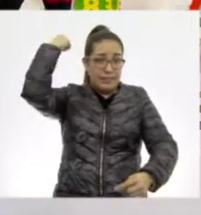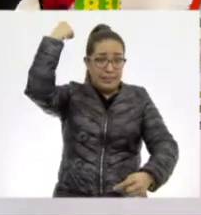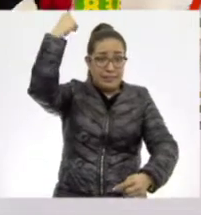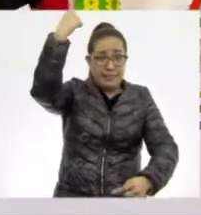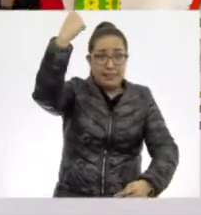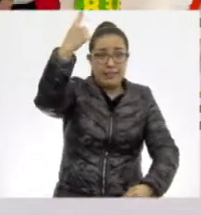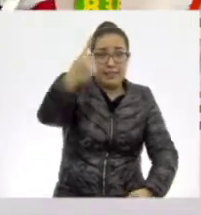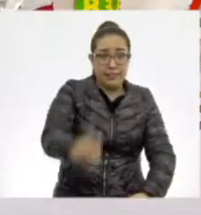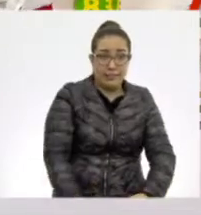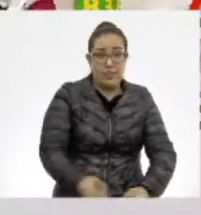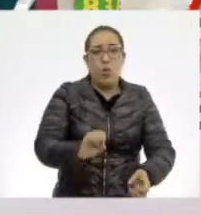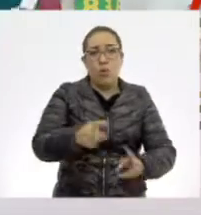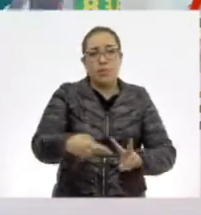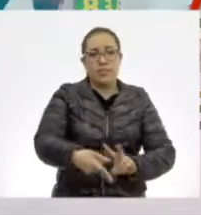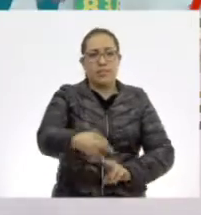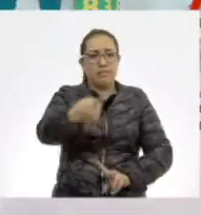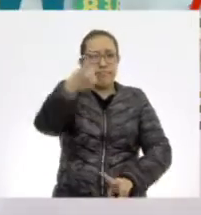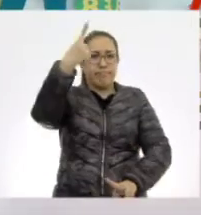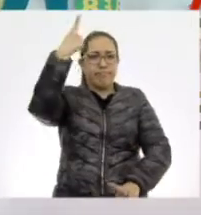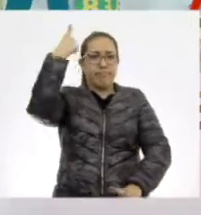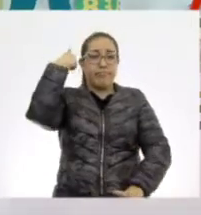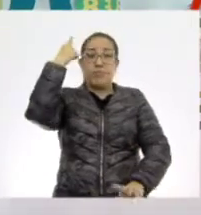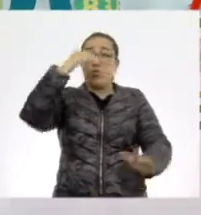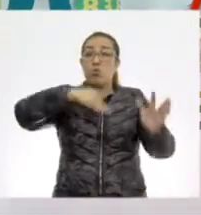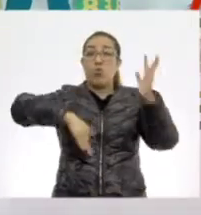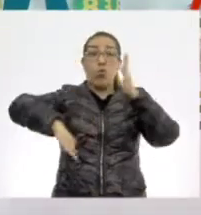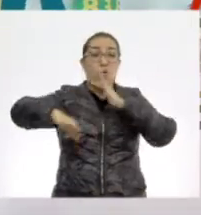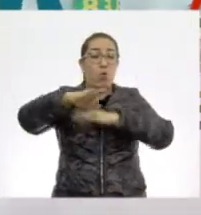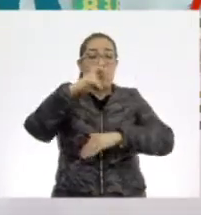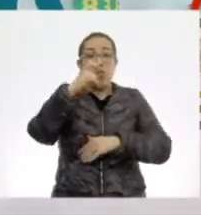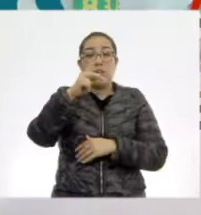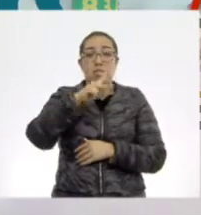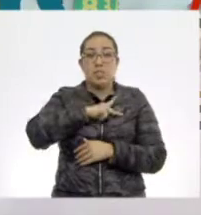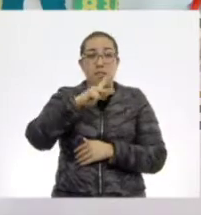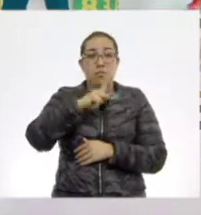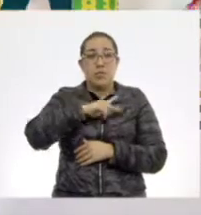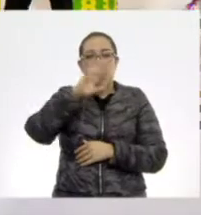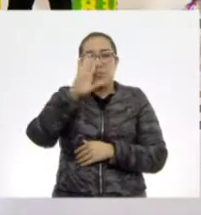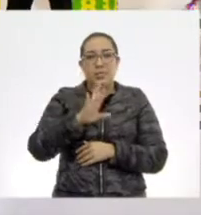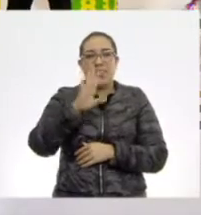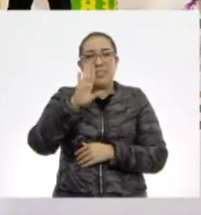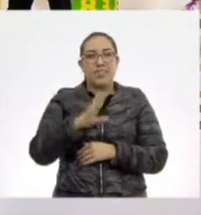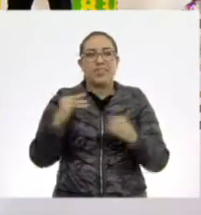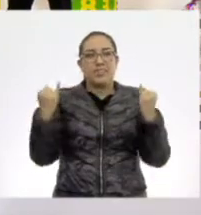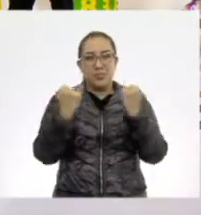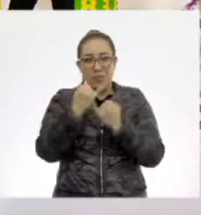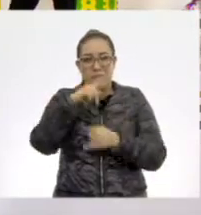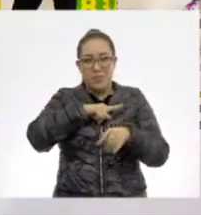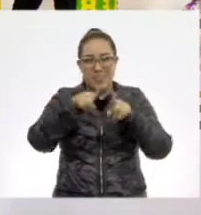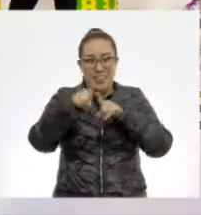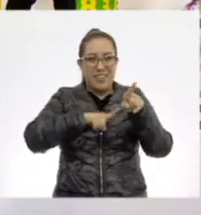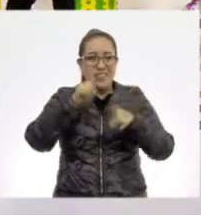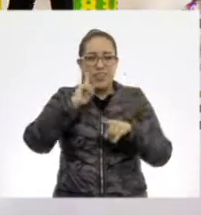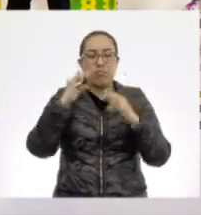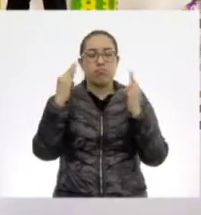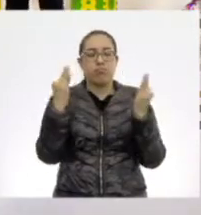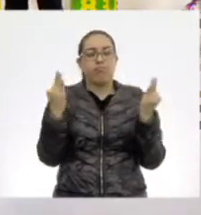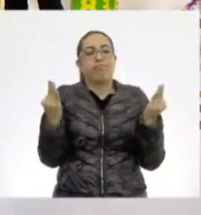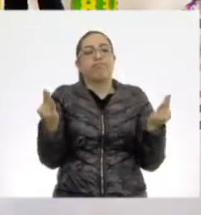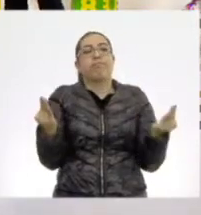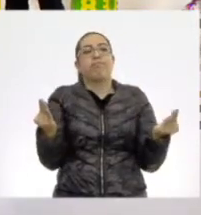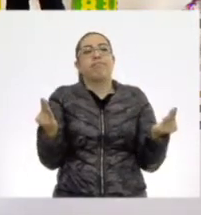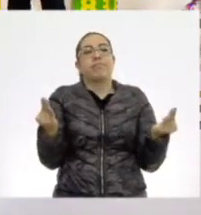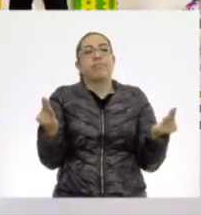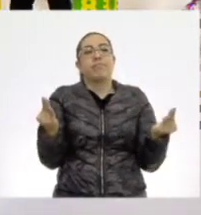hacia atrás. Llega y esto es todo mi espacio personal. Ay, es como cuando mi hermana hace yoga. Exacto. Que le hace así y estira